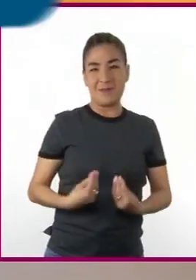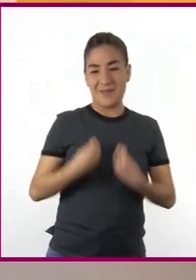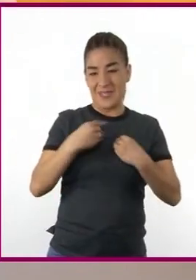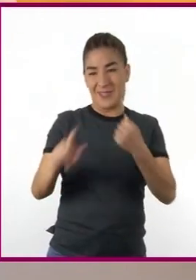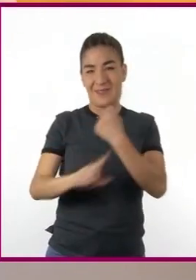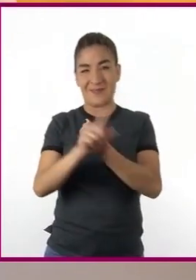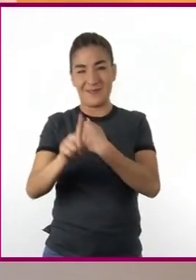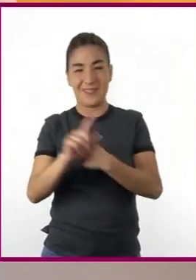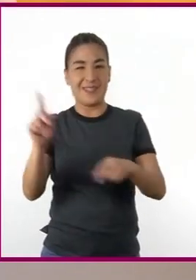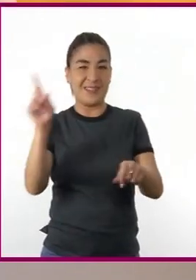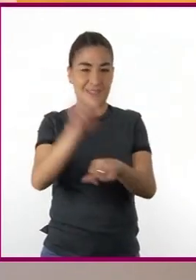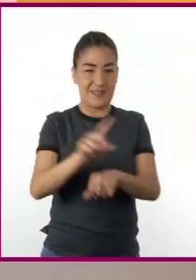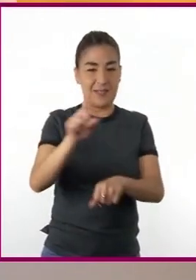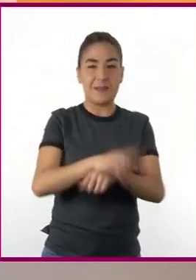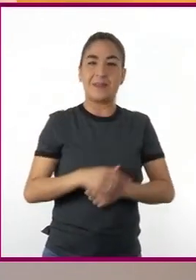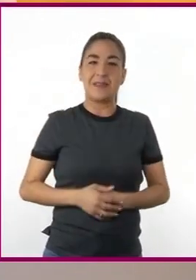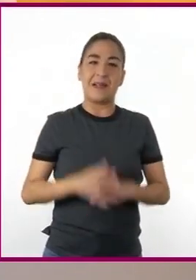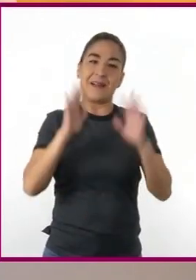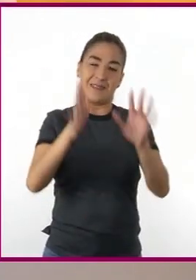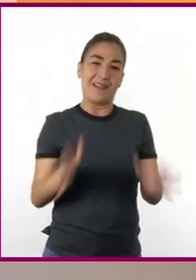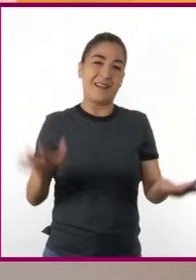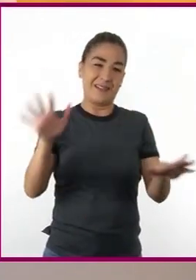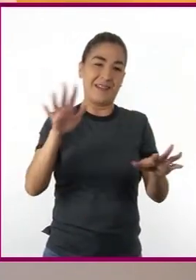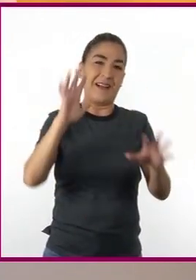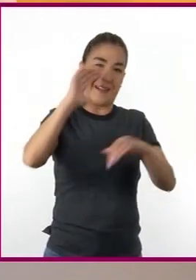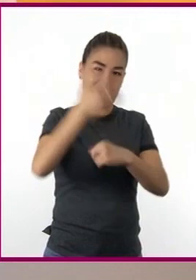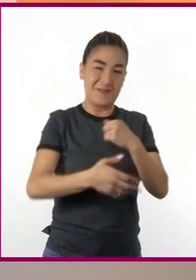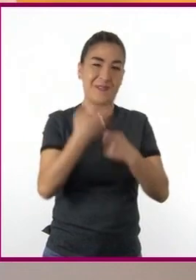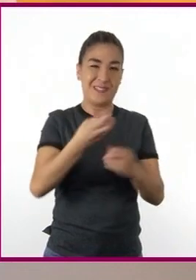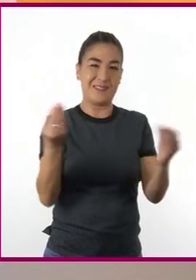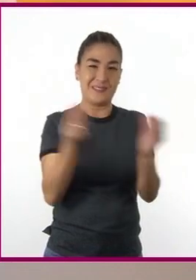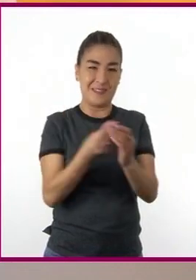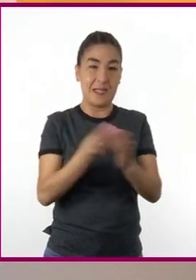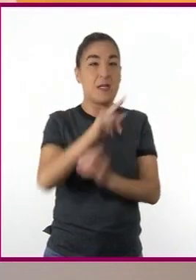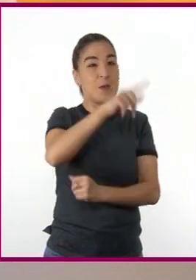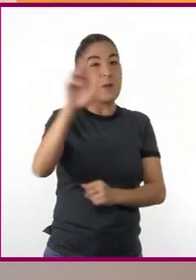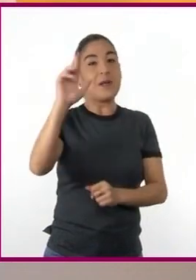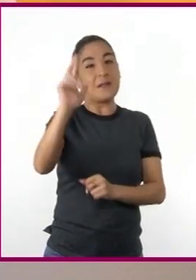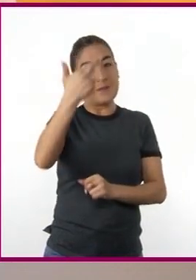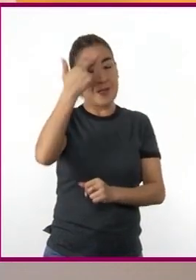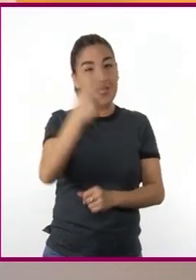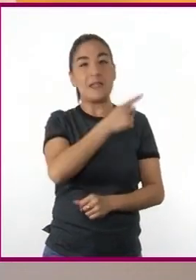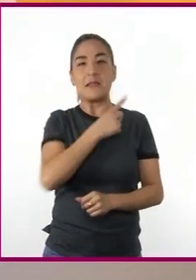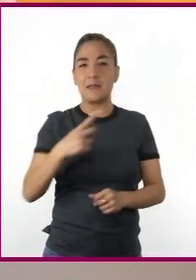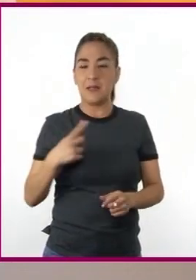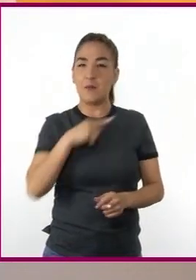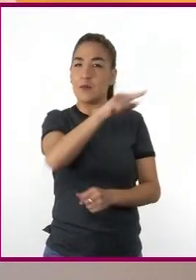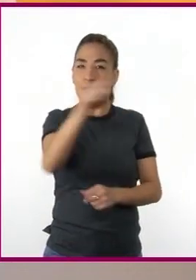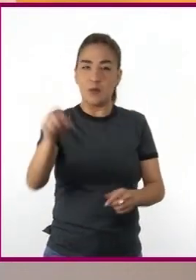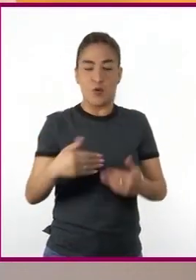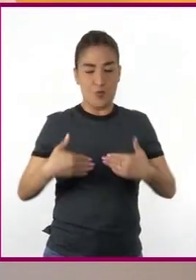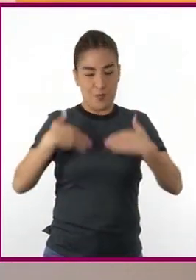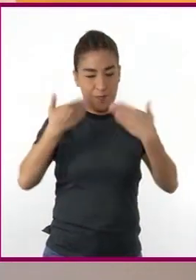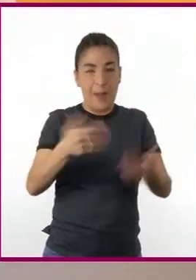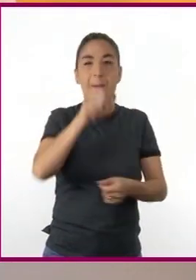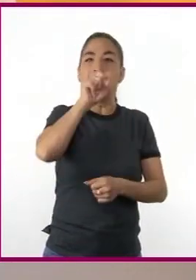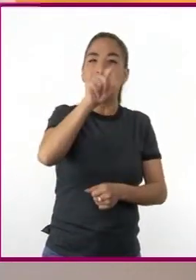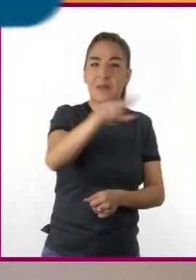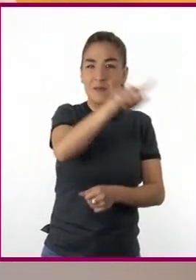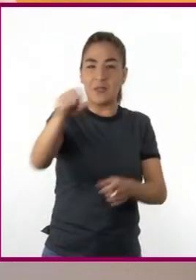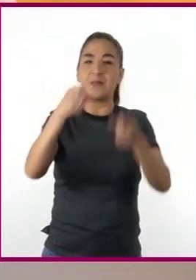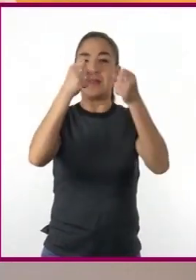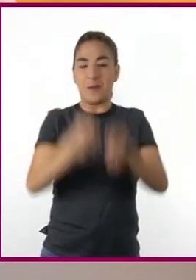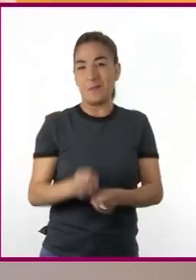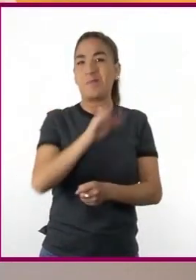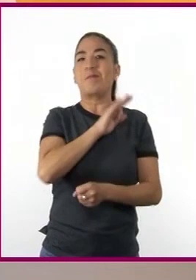cotidiana. Hemos terminado esta sesión. Recuerden que la confianza en ustedes es la clave del